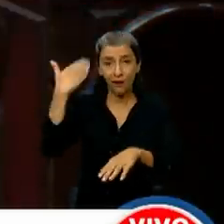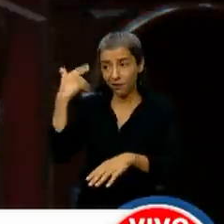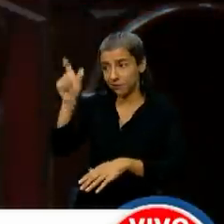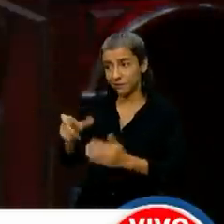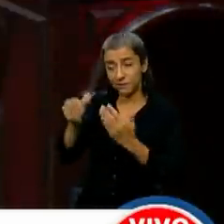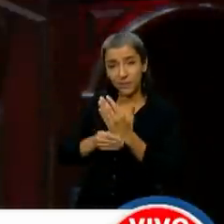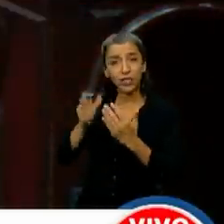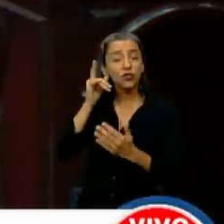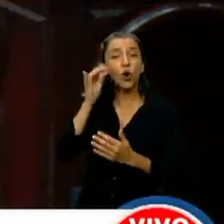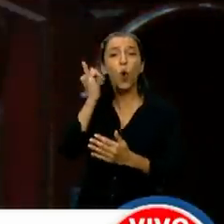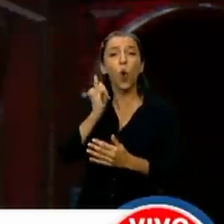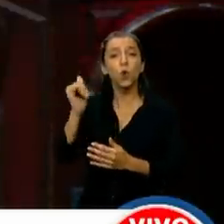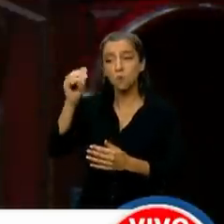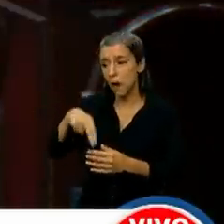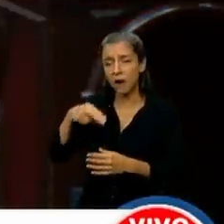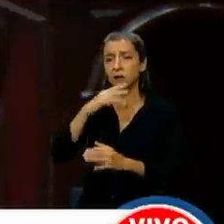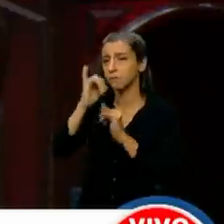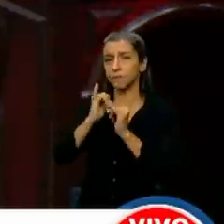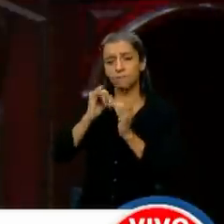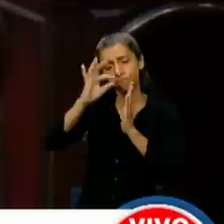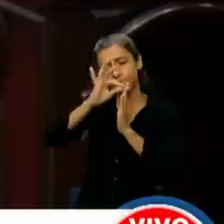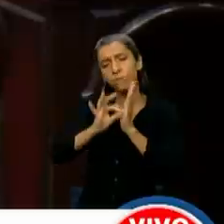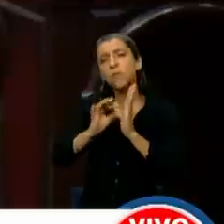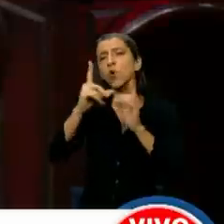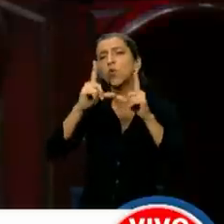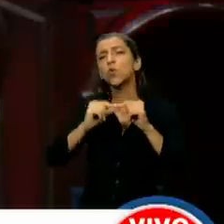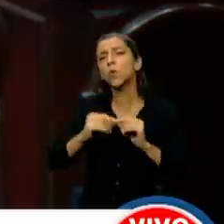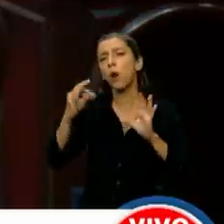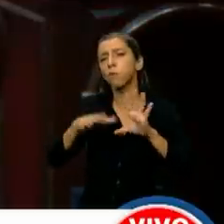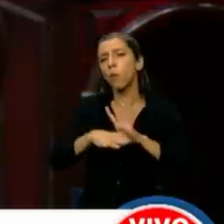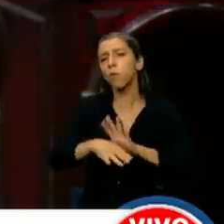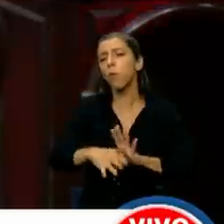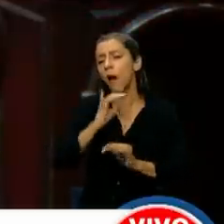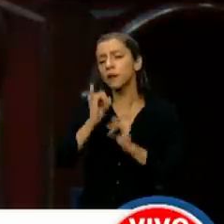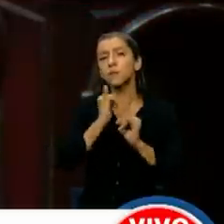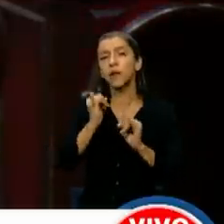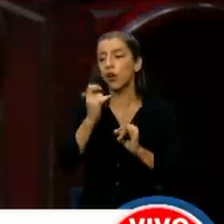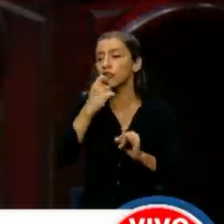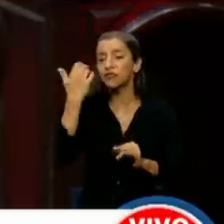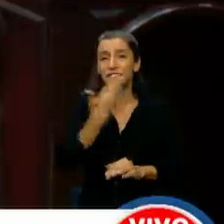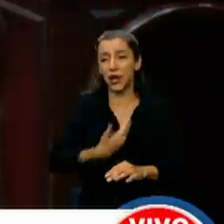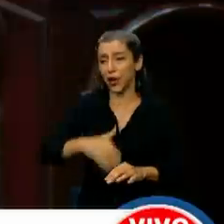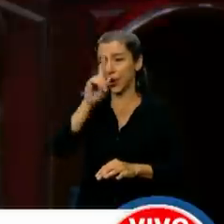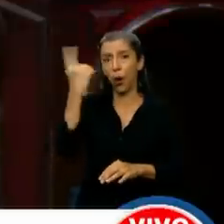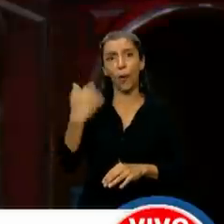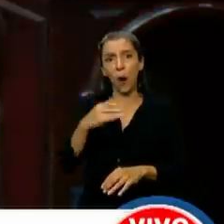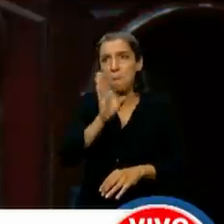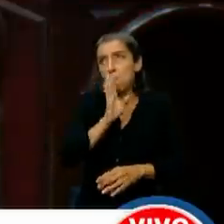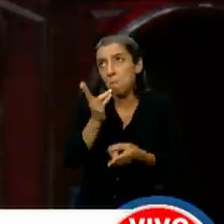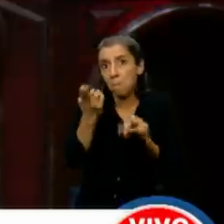contundentes mostrando lo que pasaría si este gobierno se dejara ganar por los cantos de sirena de quienes